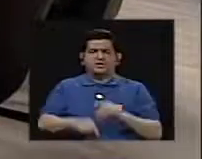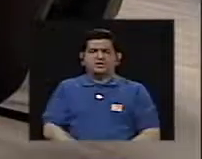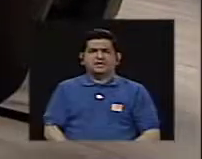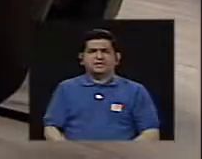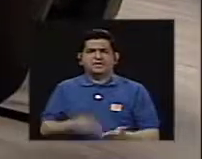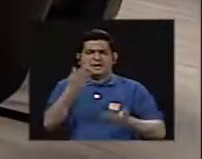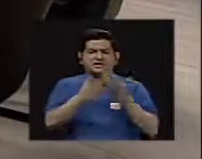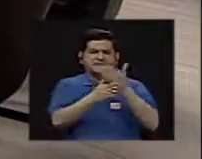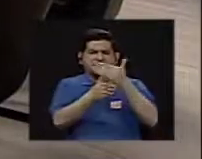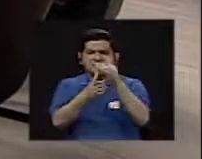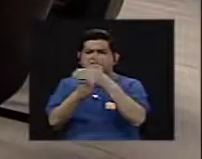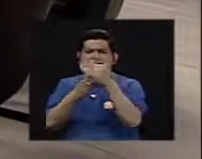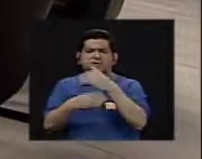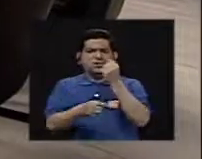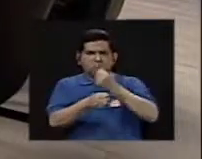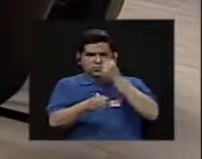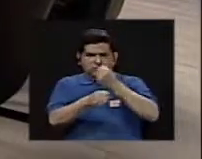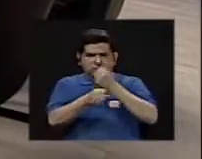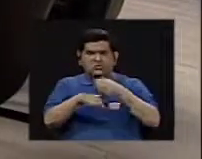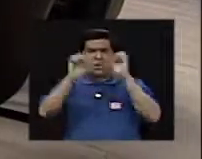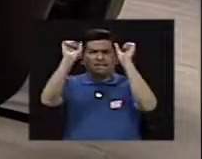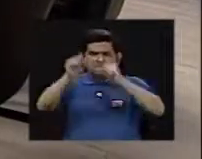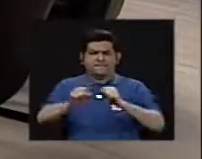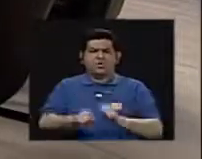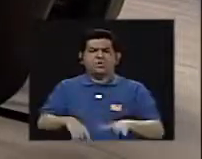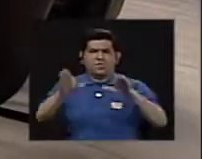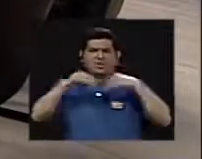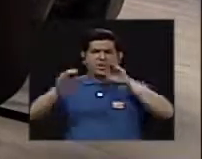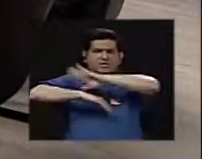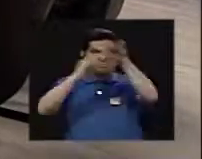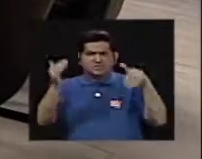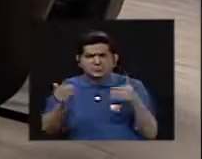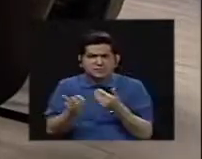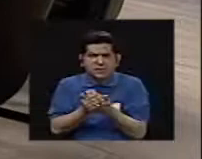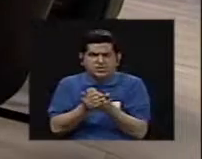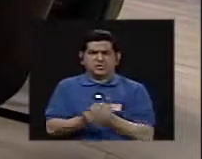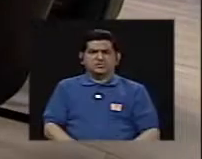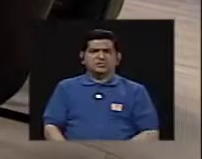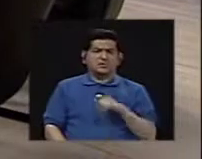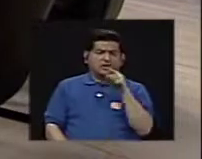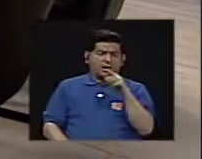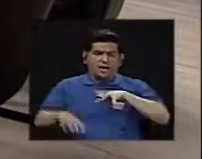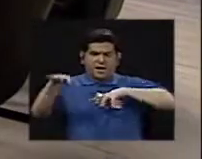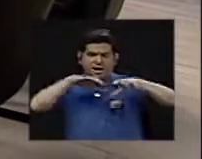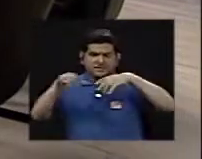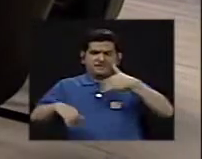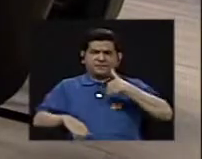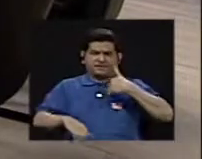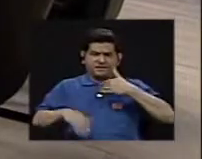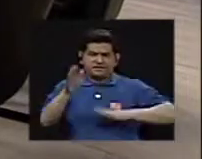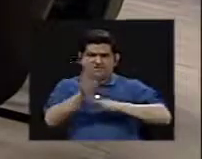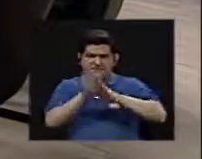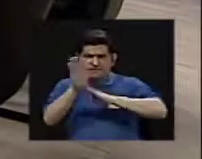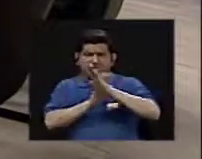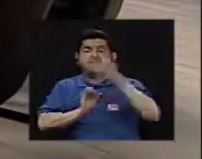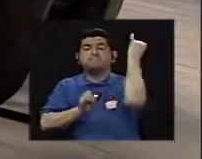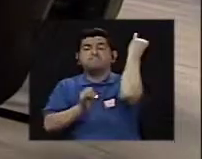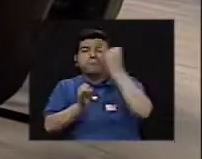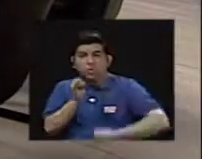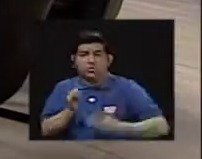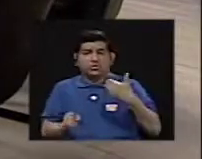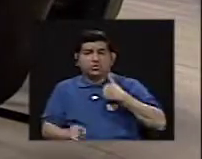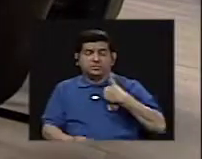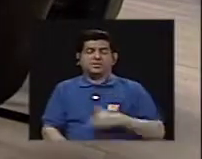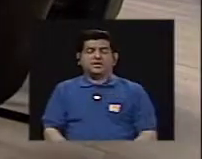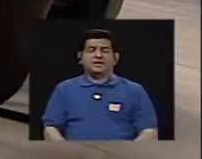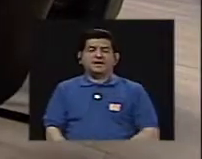una repartición de las tareas para poder asumir toda la actividad que tiene que desarrollar. Y finalmente tenemos a